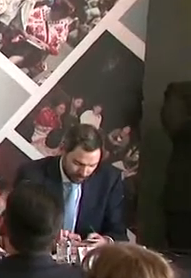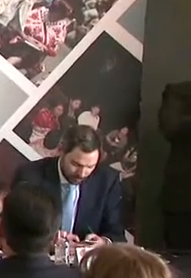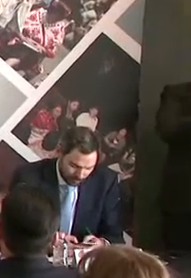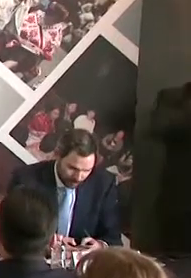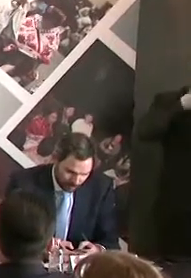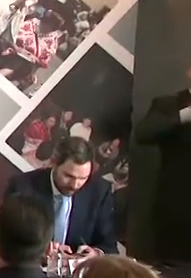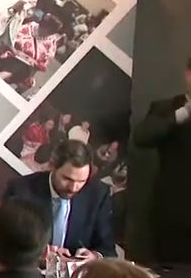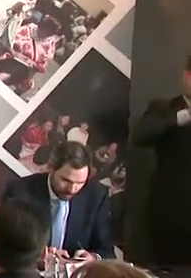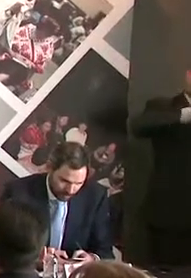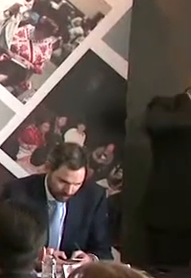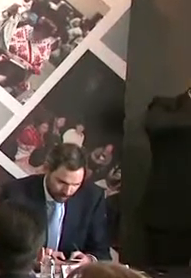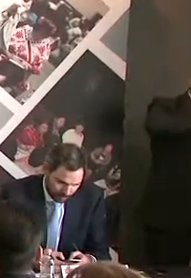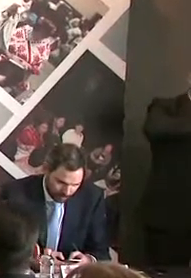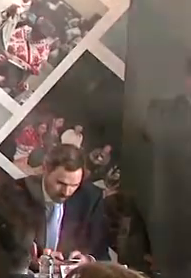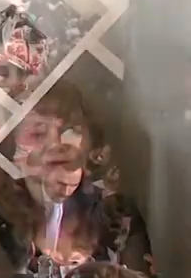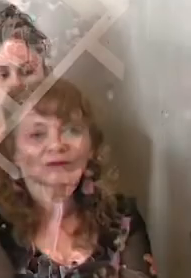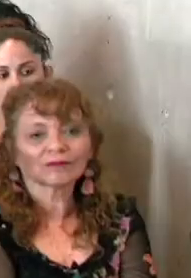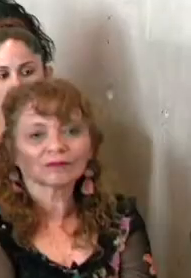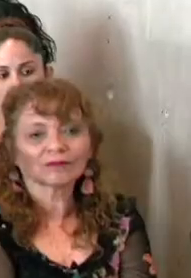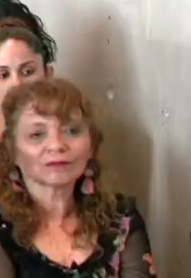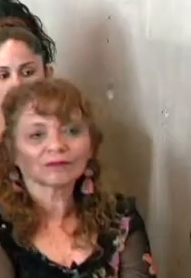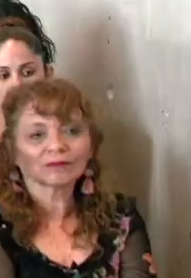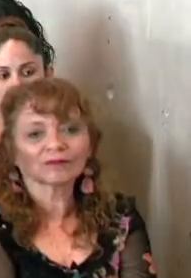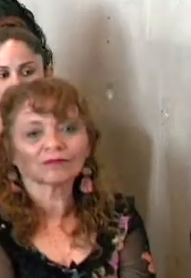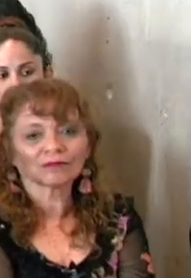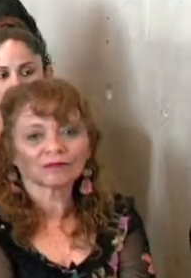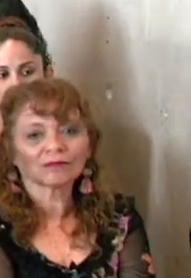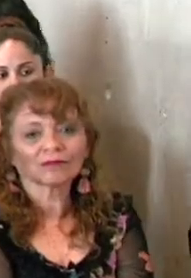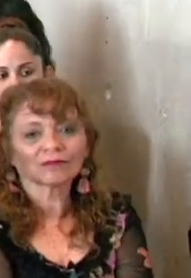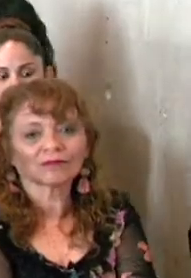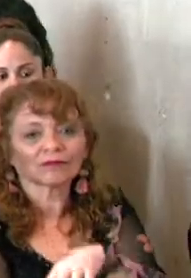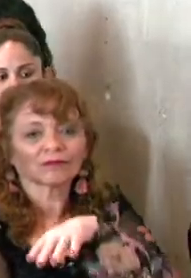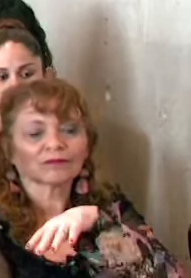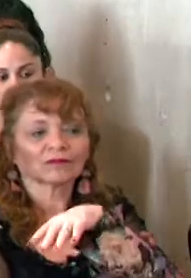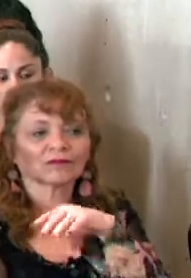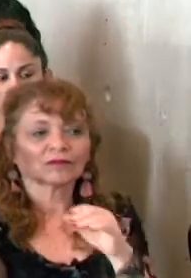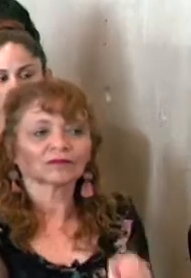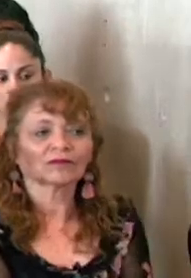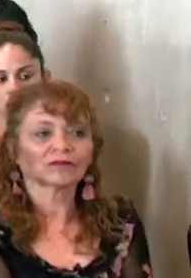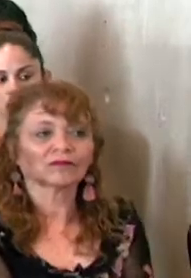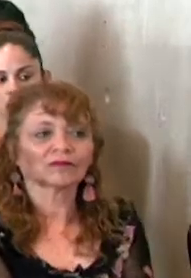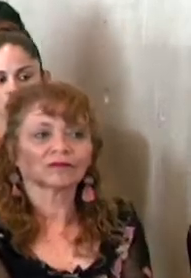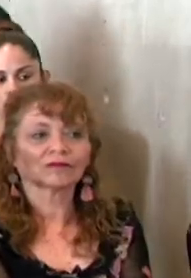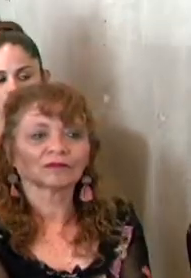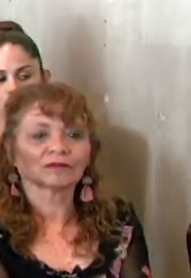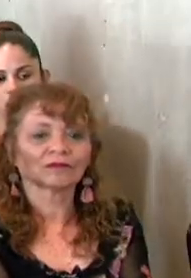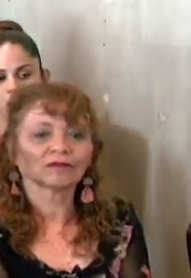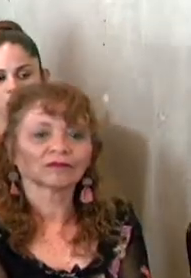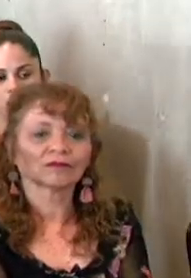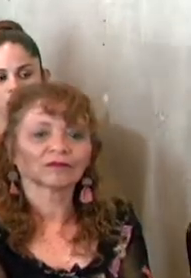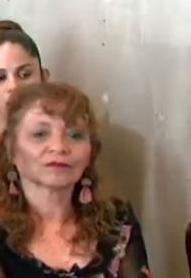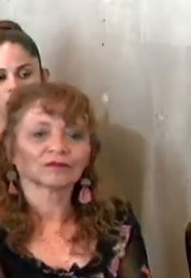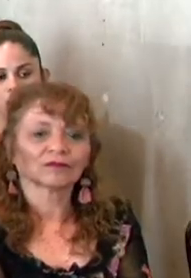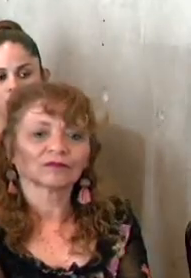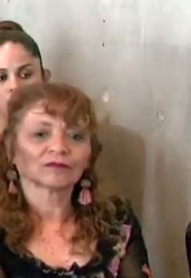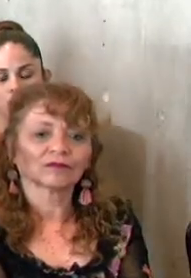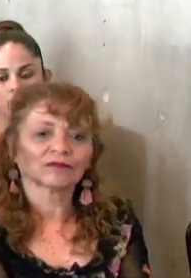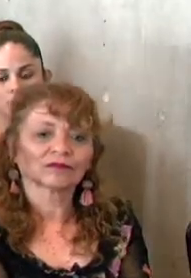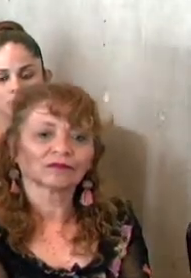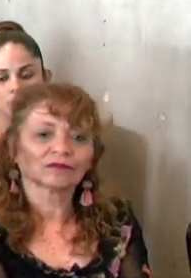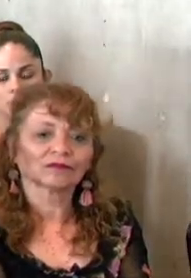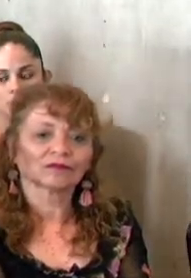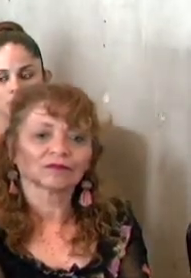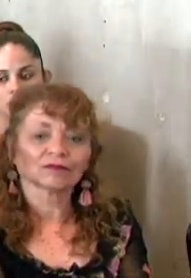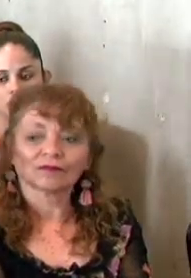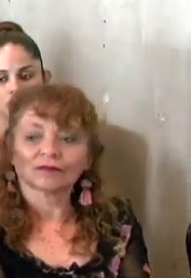sean baluarte, sean brújula y sean destino. En nuestras capacidades, justo también para enfrentar esos obstáculos que de repente vienen por